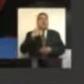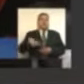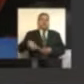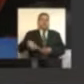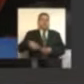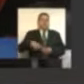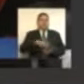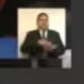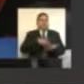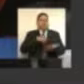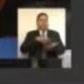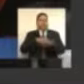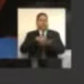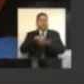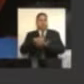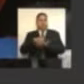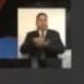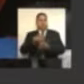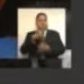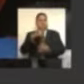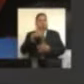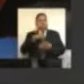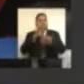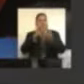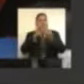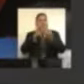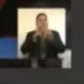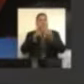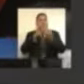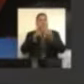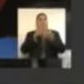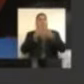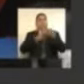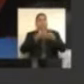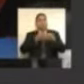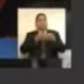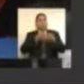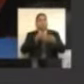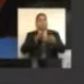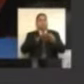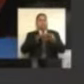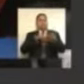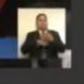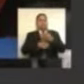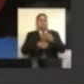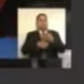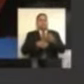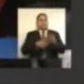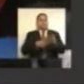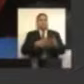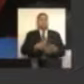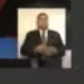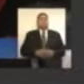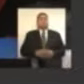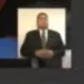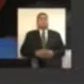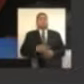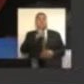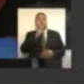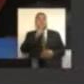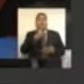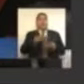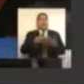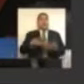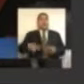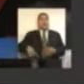se ejercían estos recursos públicos. Y como bien lo dices tú, quien solicita un apoyo porque está